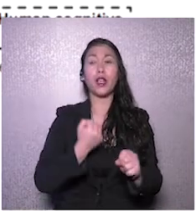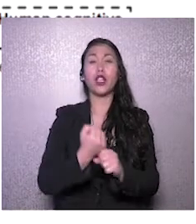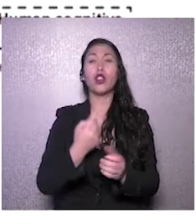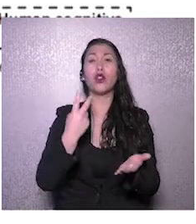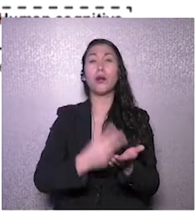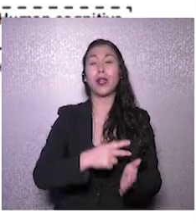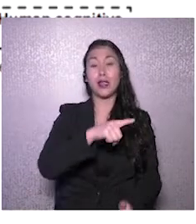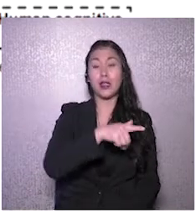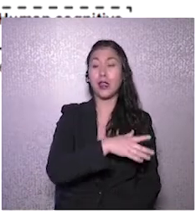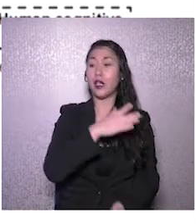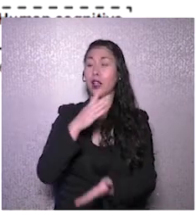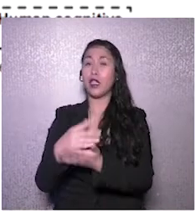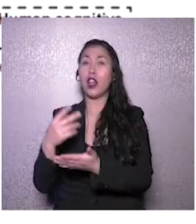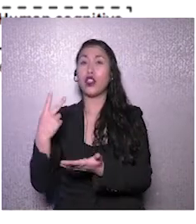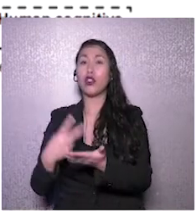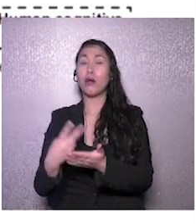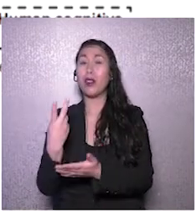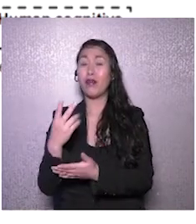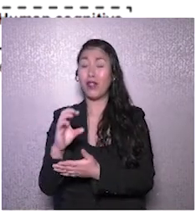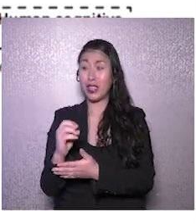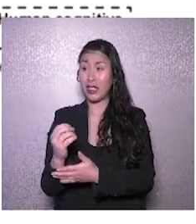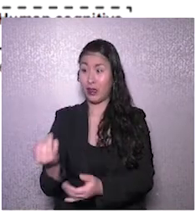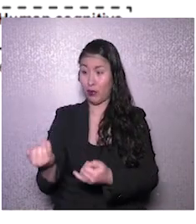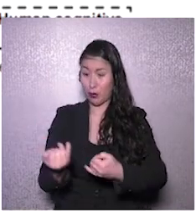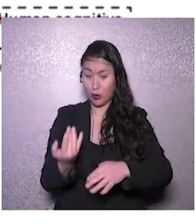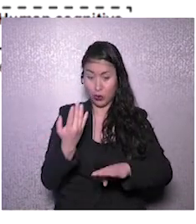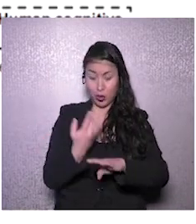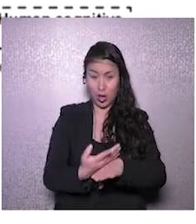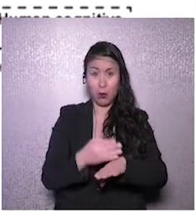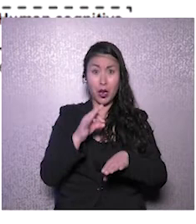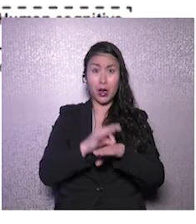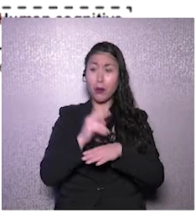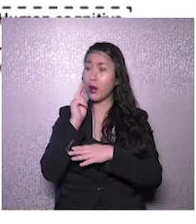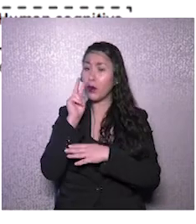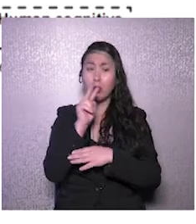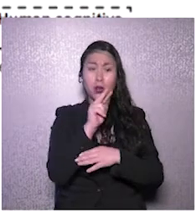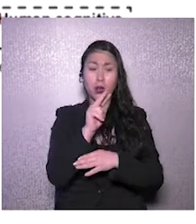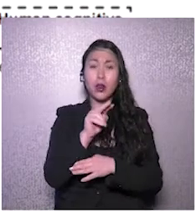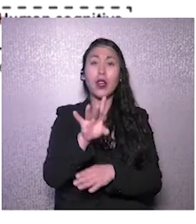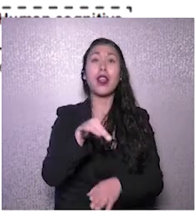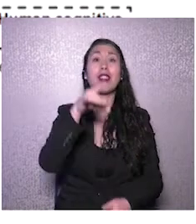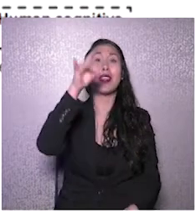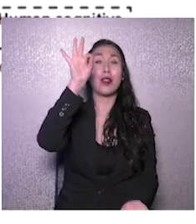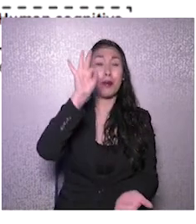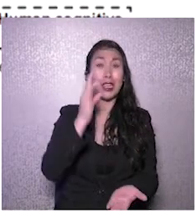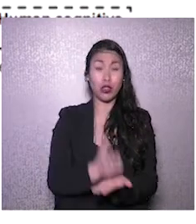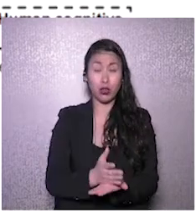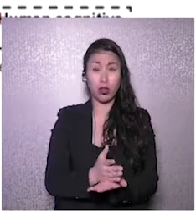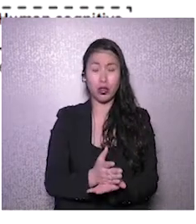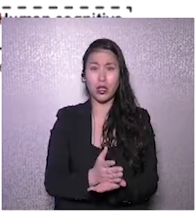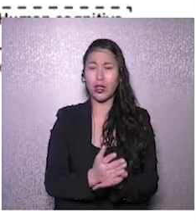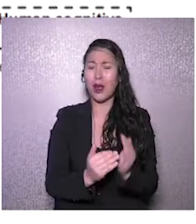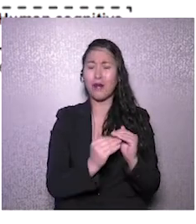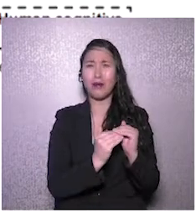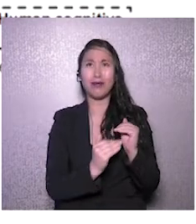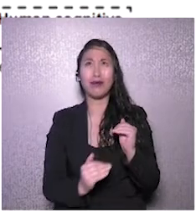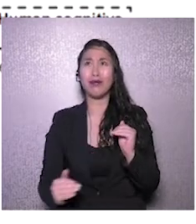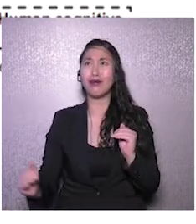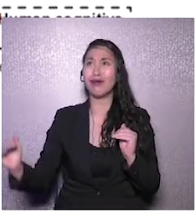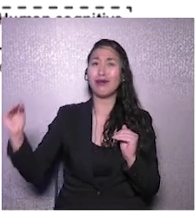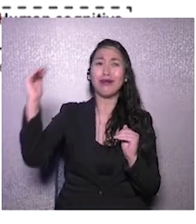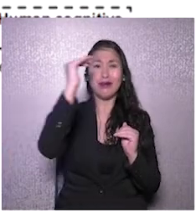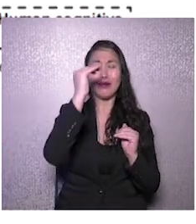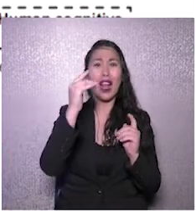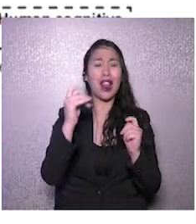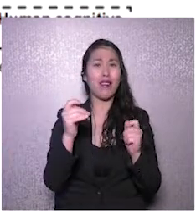2017-2020, la cantidad de datos que están disponibles para que el médico tome una determinación están muy por sobre la capacidad cognitiva del doctor. ¿Sí?